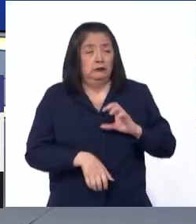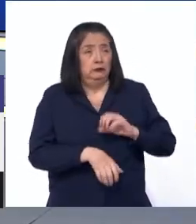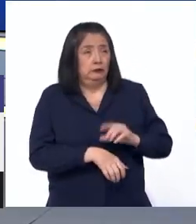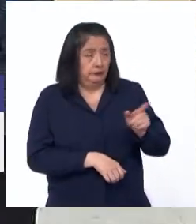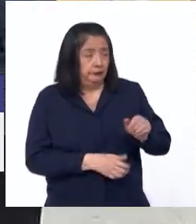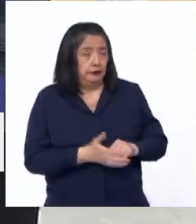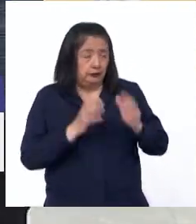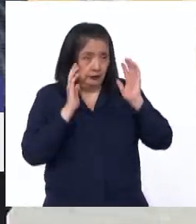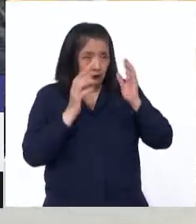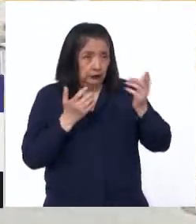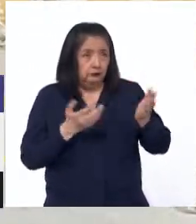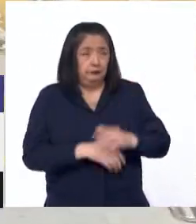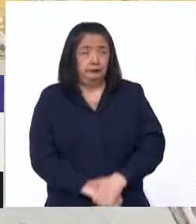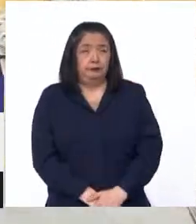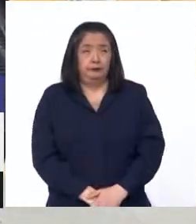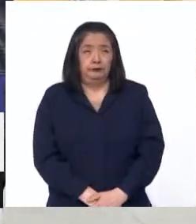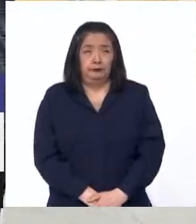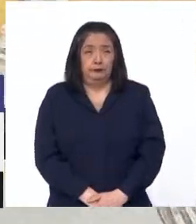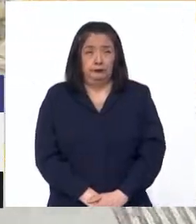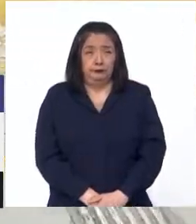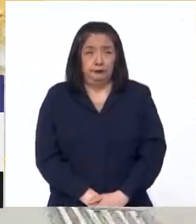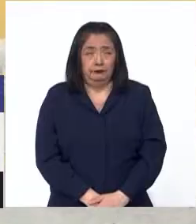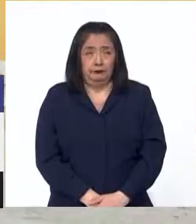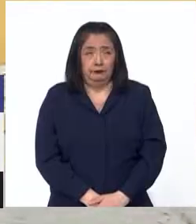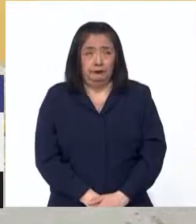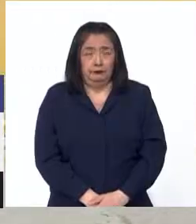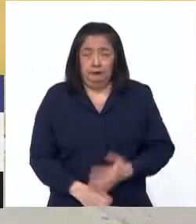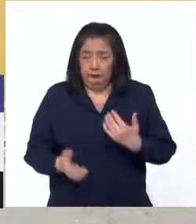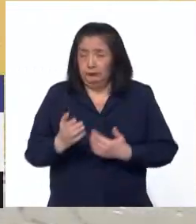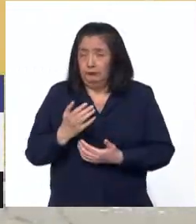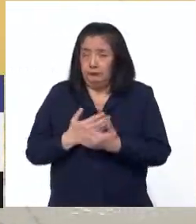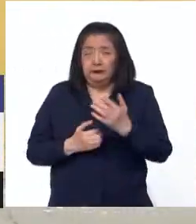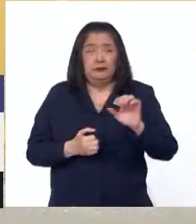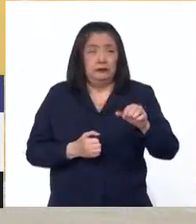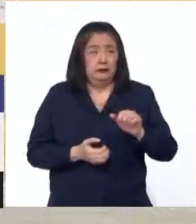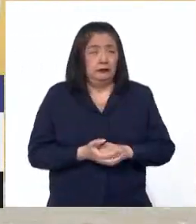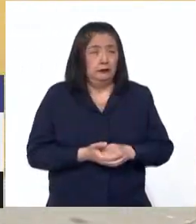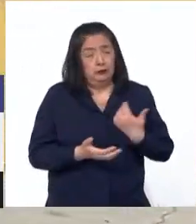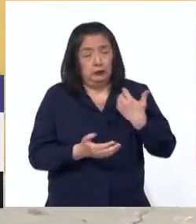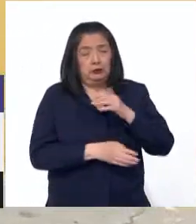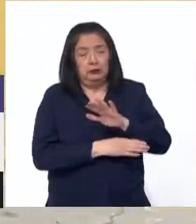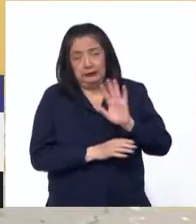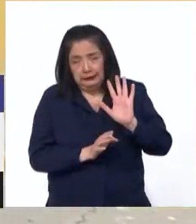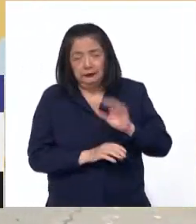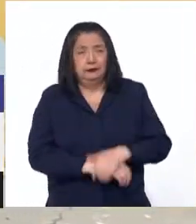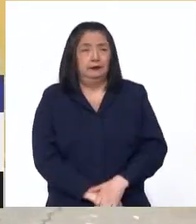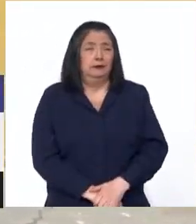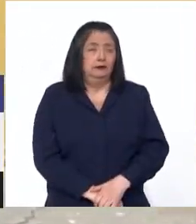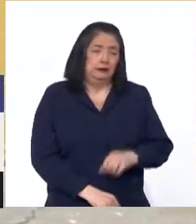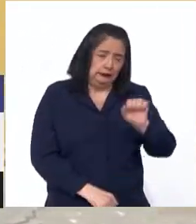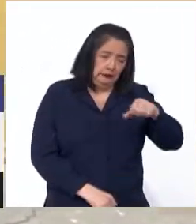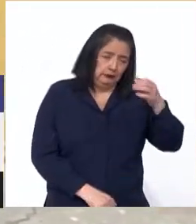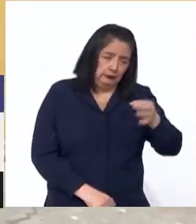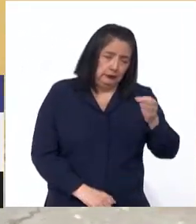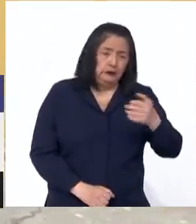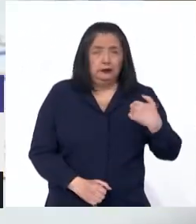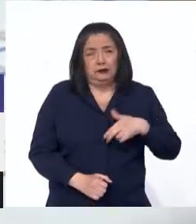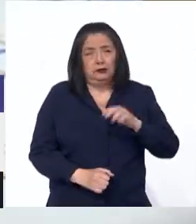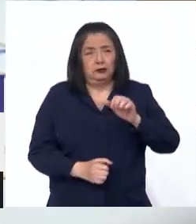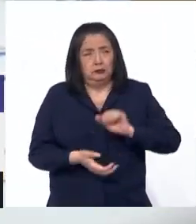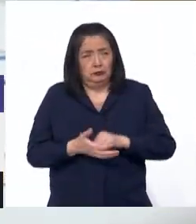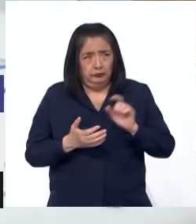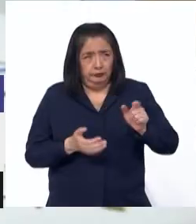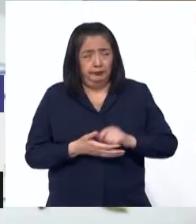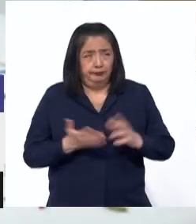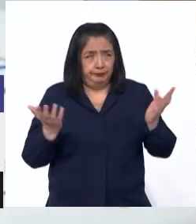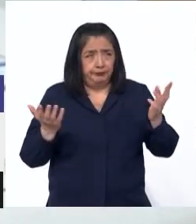Te escucha la gerenta, Lorena, sí. Sí, buenos días, ¿no? Buenas tardes. Efectivamente, nosotros a raíz